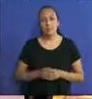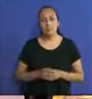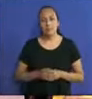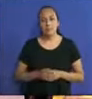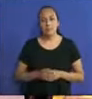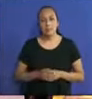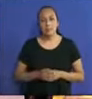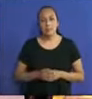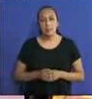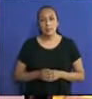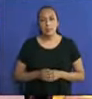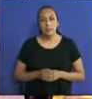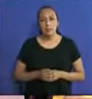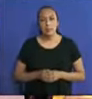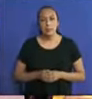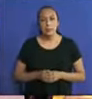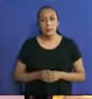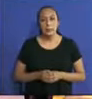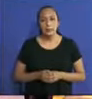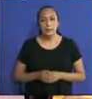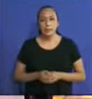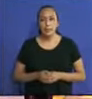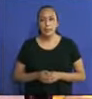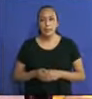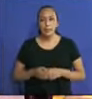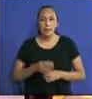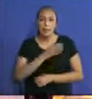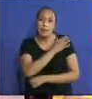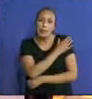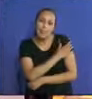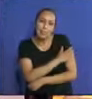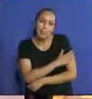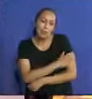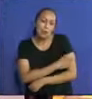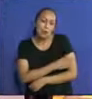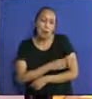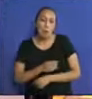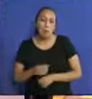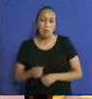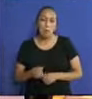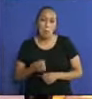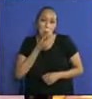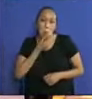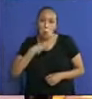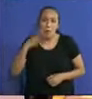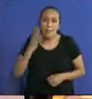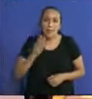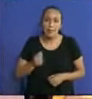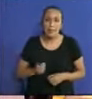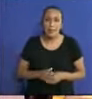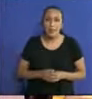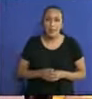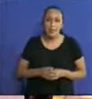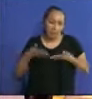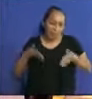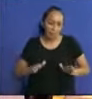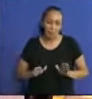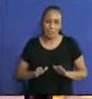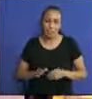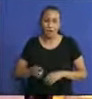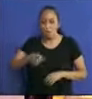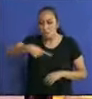La ternura que suscita el nacimiento de cualquier niño se enriquece, además, hoy por el